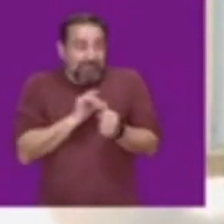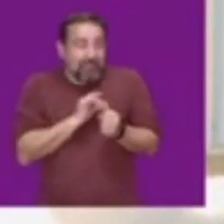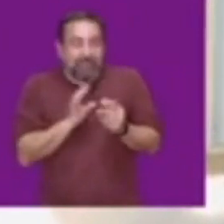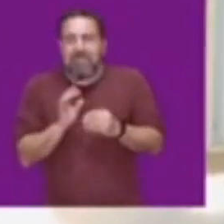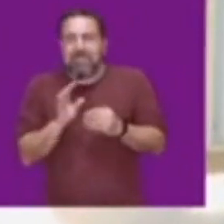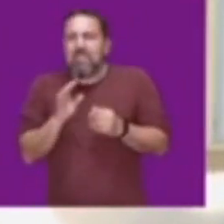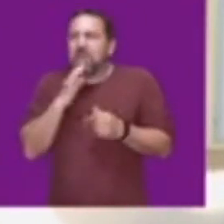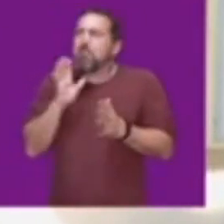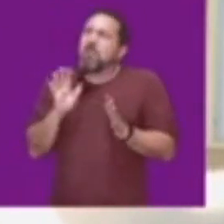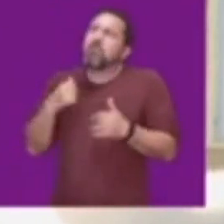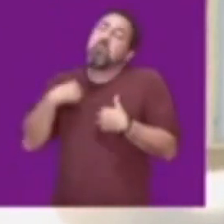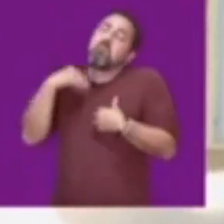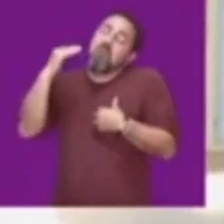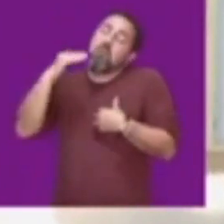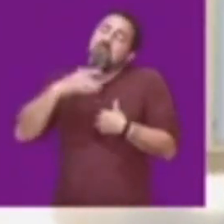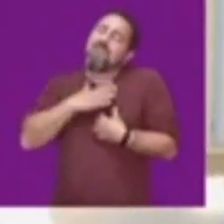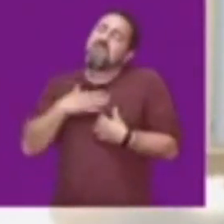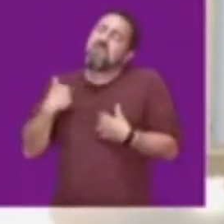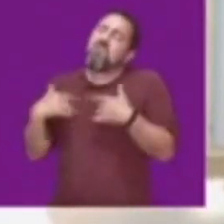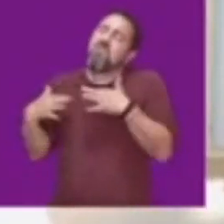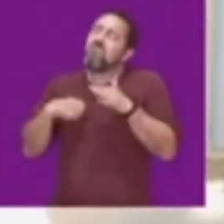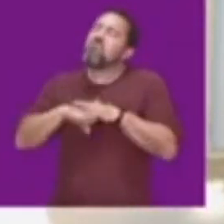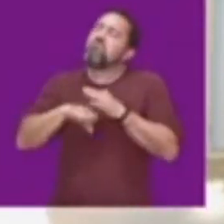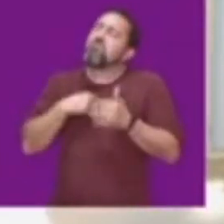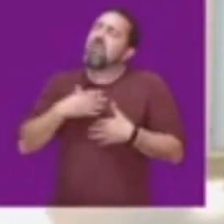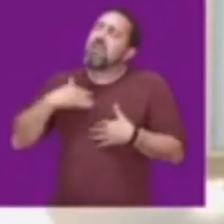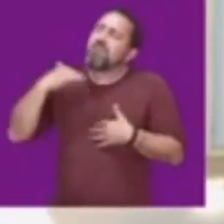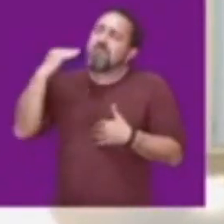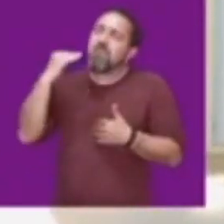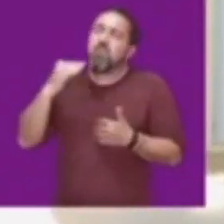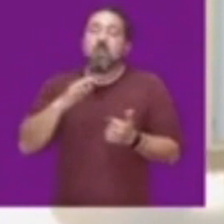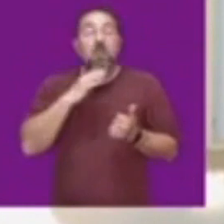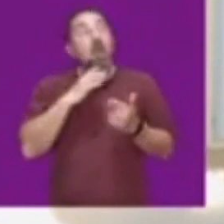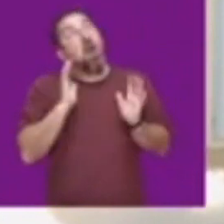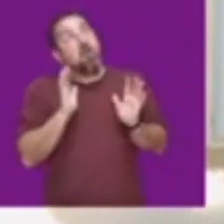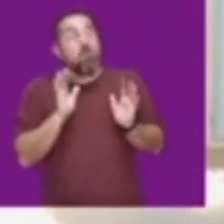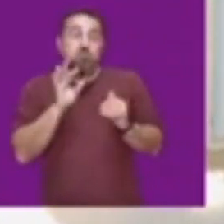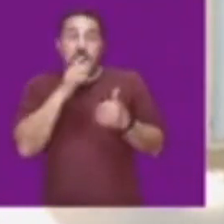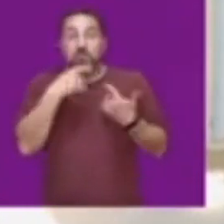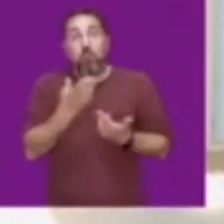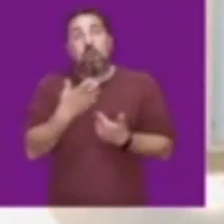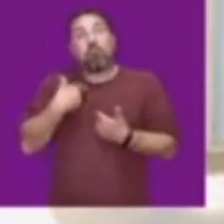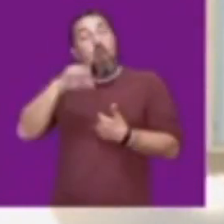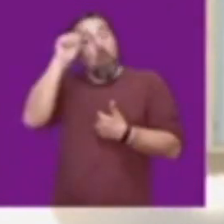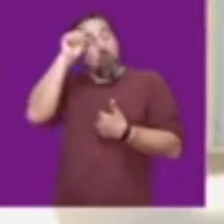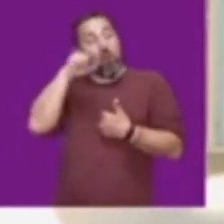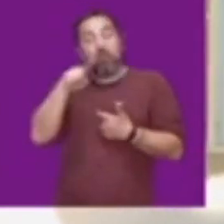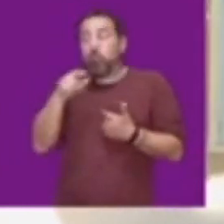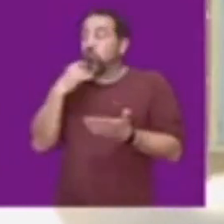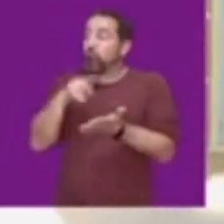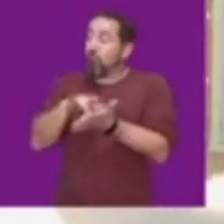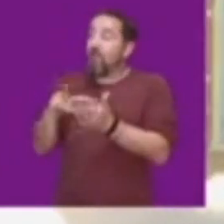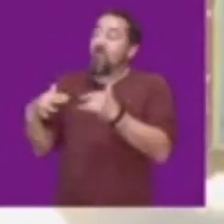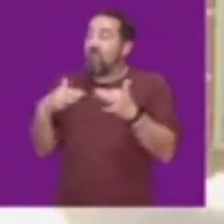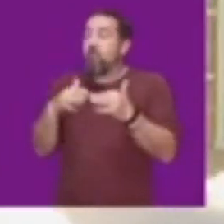¿Sí? A ver. ¿Quién es el futbolista? ¿Sí? Sí. Ah, pues a lo mejor Aurora radiará tus